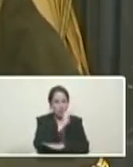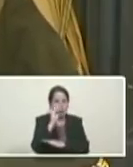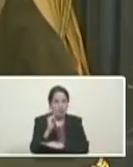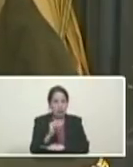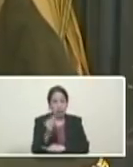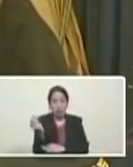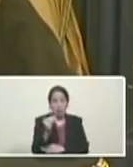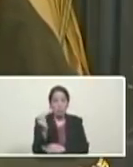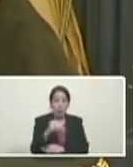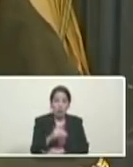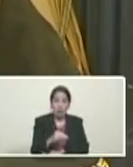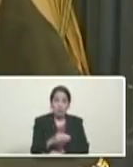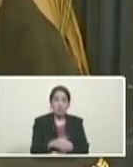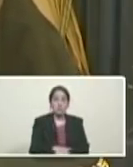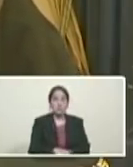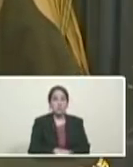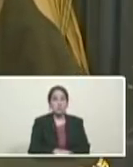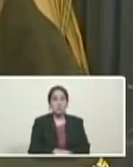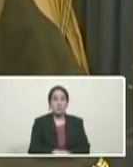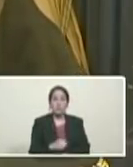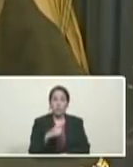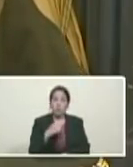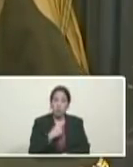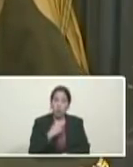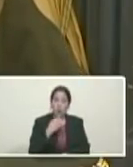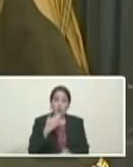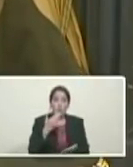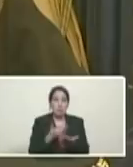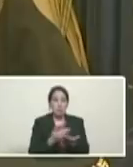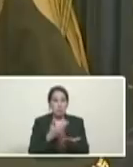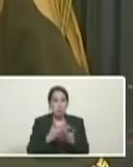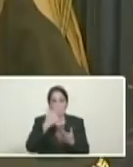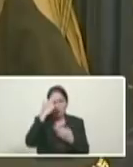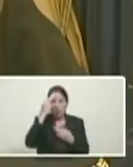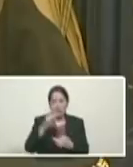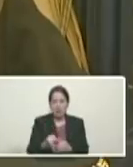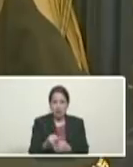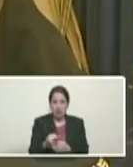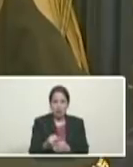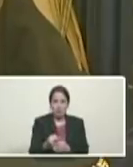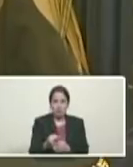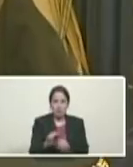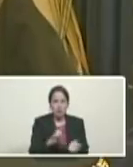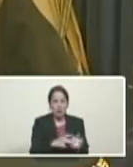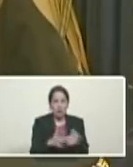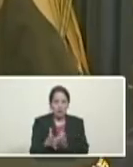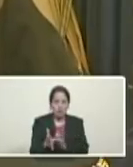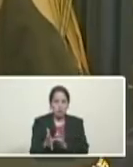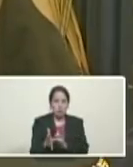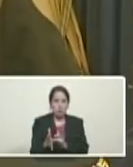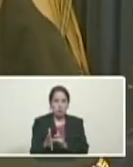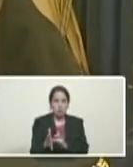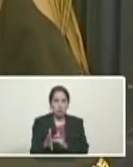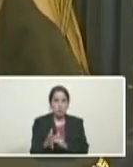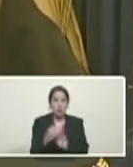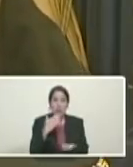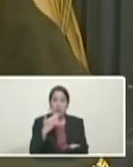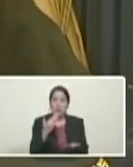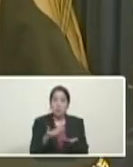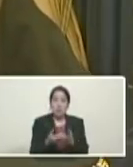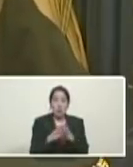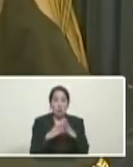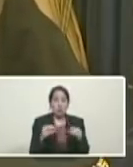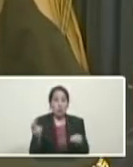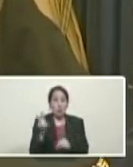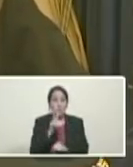nunca y yo le pido a que crean en la palabra de nuestro señor jesucristo y les pido a los venezolanos y